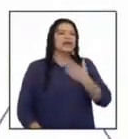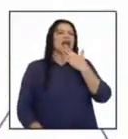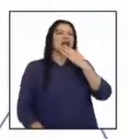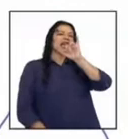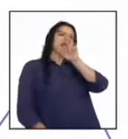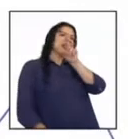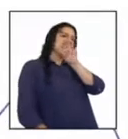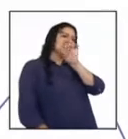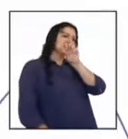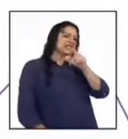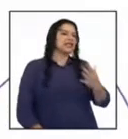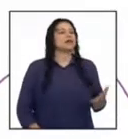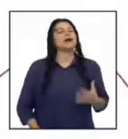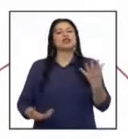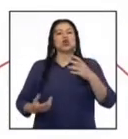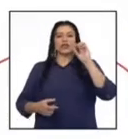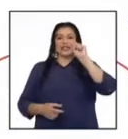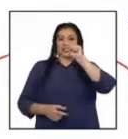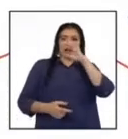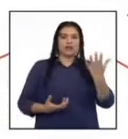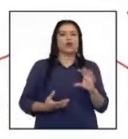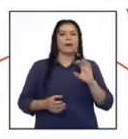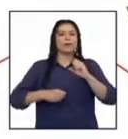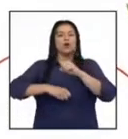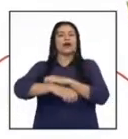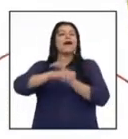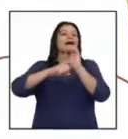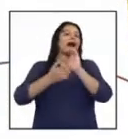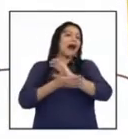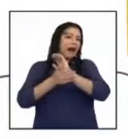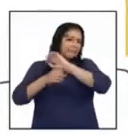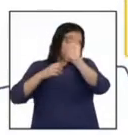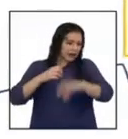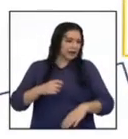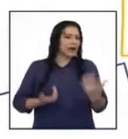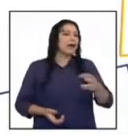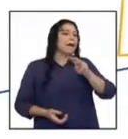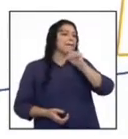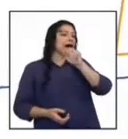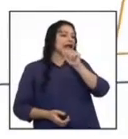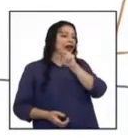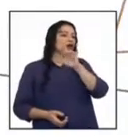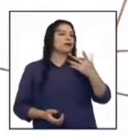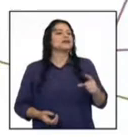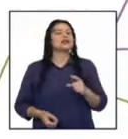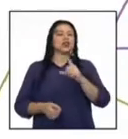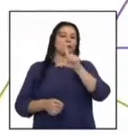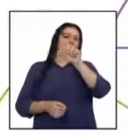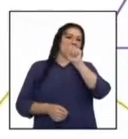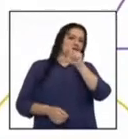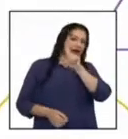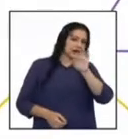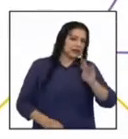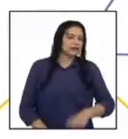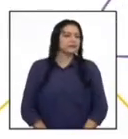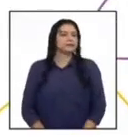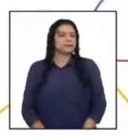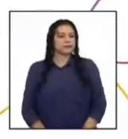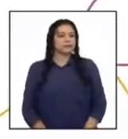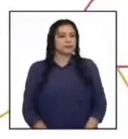de Santolaya, senadora por el departamento de Cajamarca. María Corina de Gotuso, diputada por el departamento de La